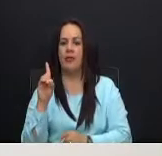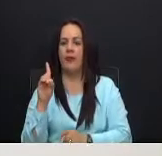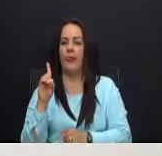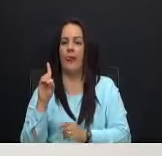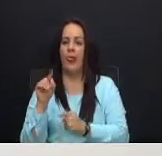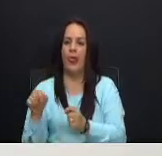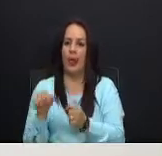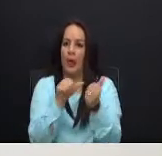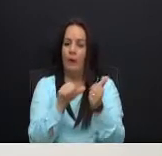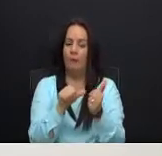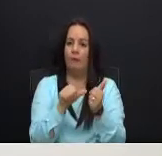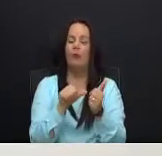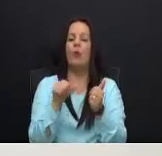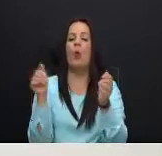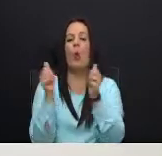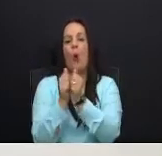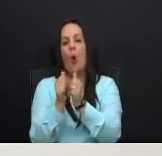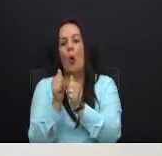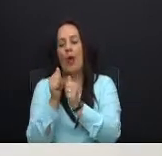que provenía del OIJ.